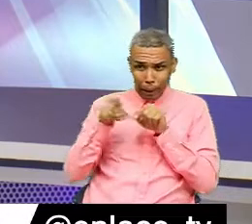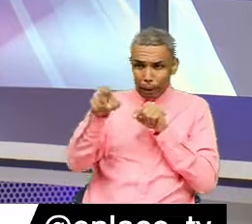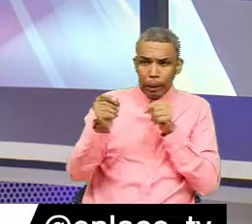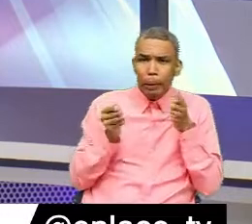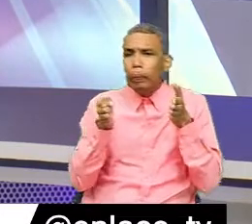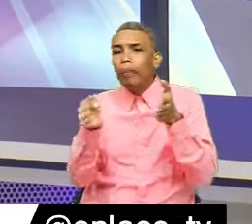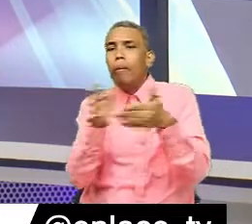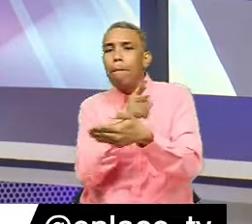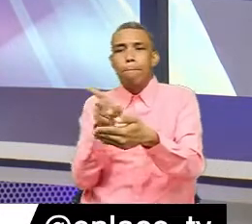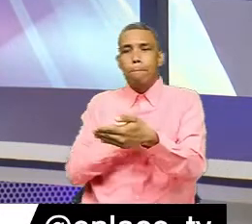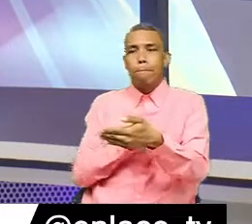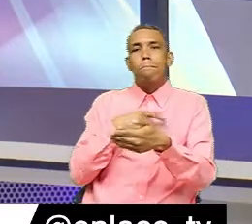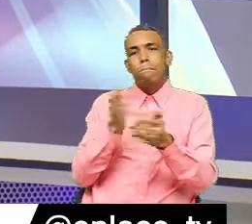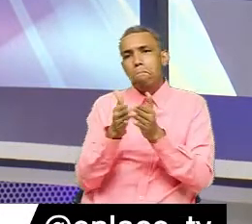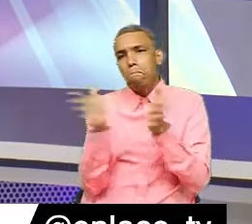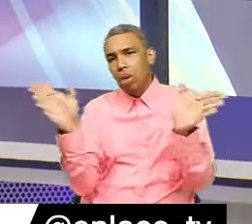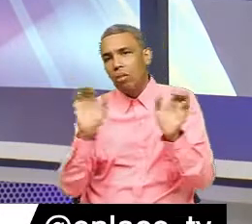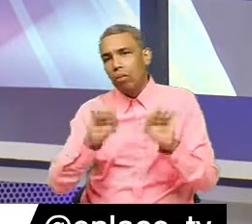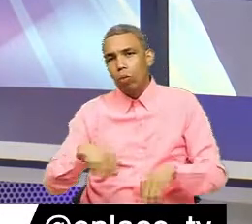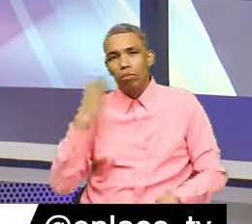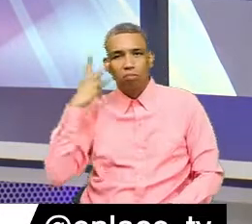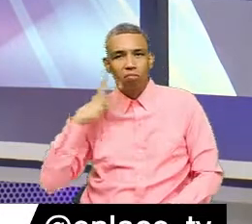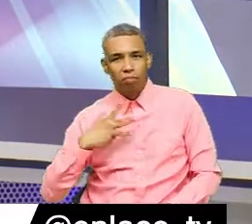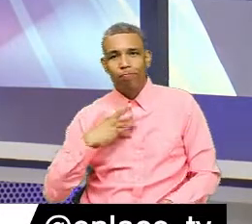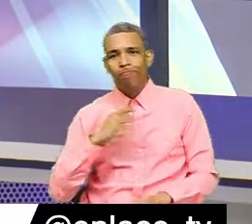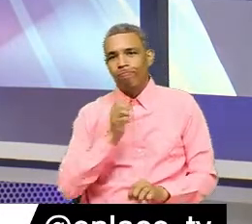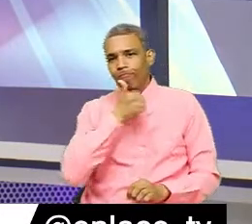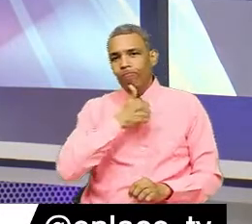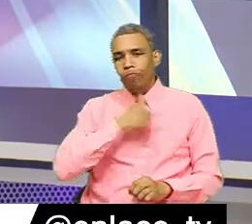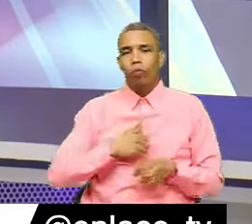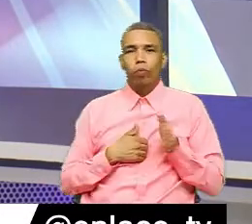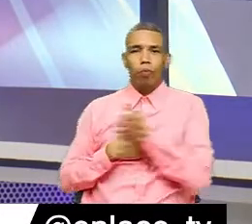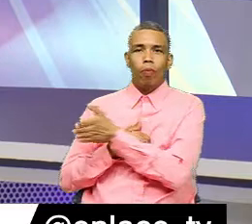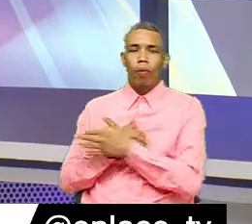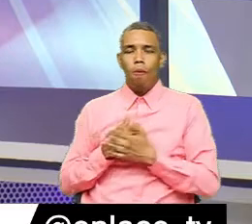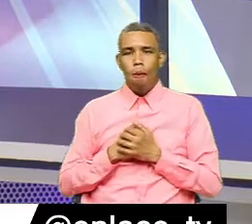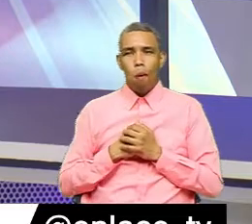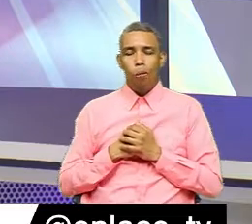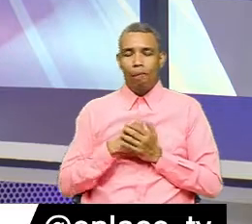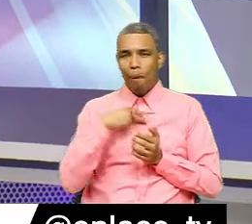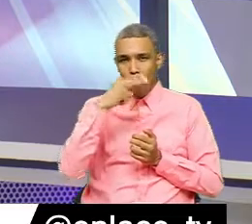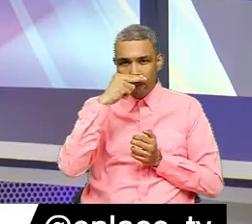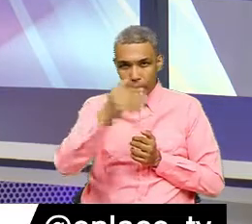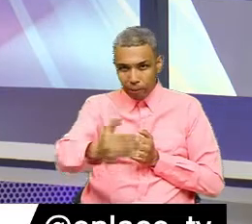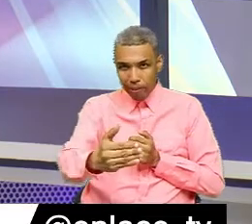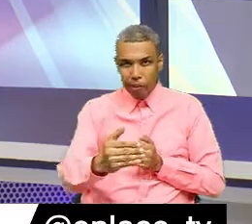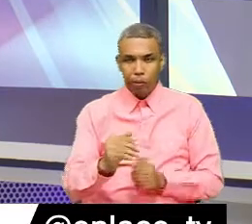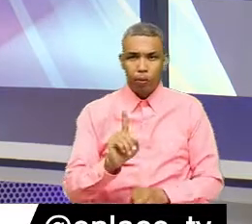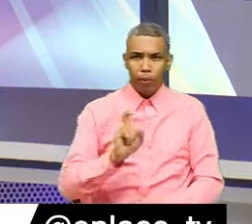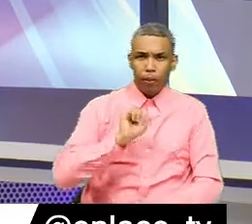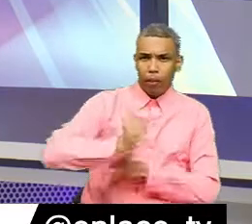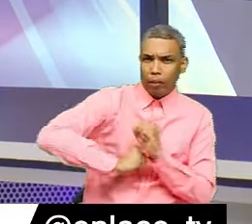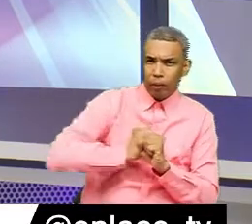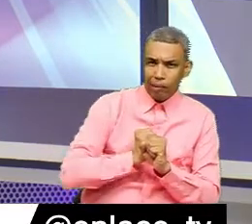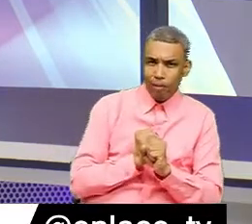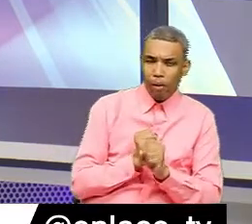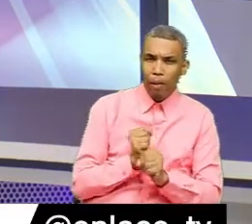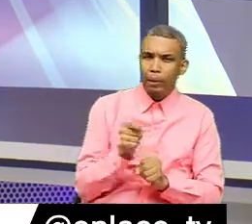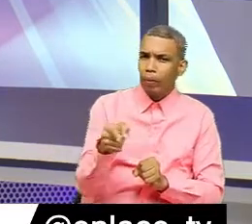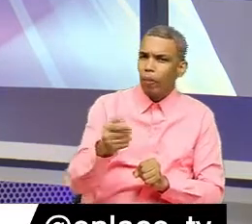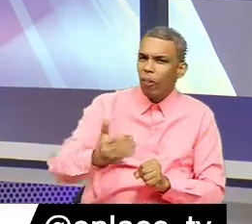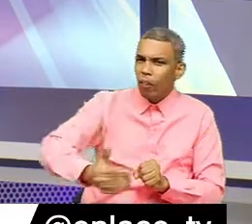departamento. En otras informaciones, presten mucha atención a este caso. Un menor de 6 años de edad sufre un trastorno de mutilación y requiere el apoyo